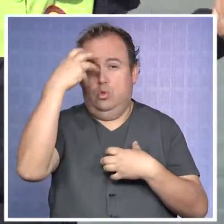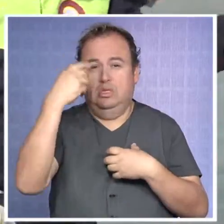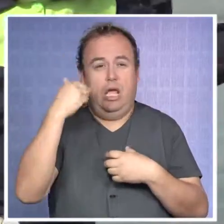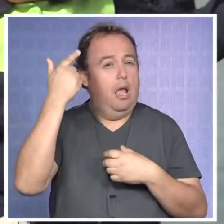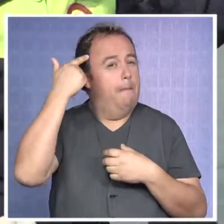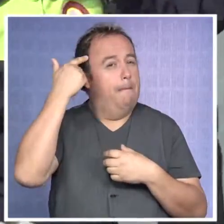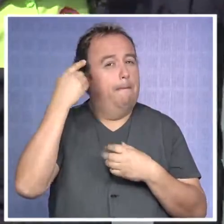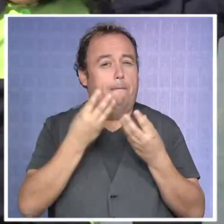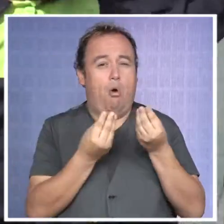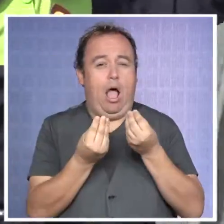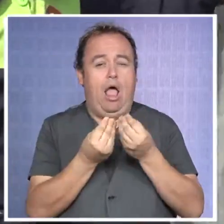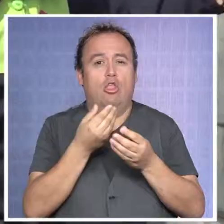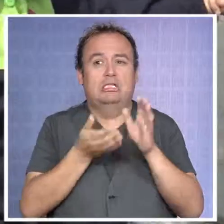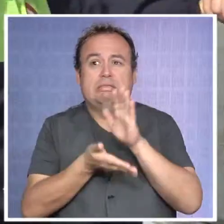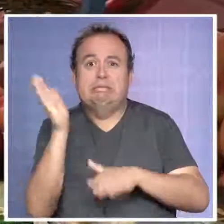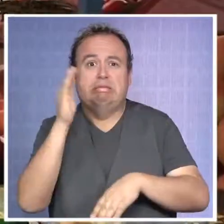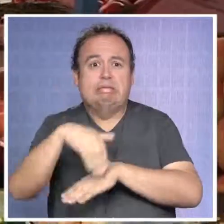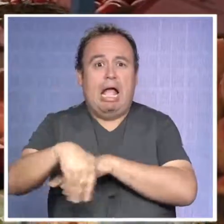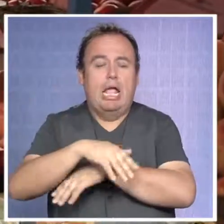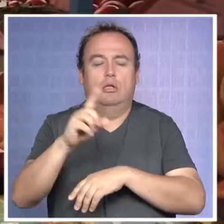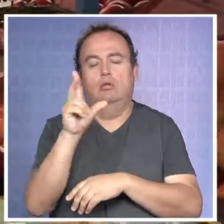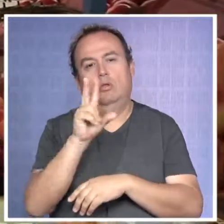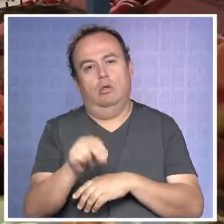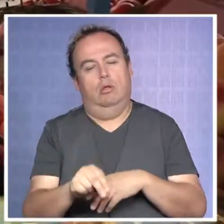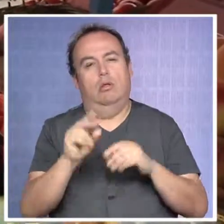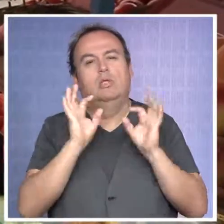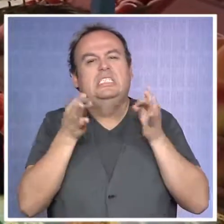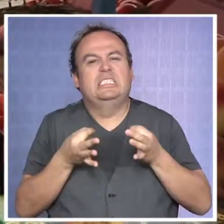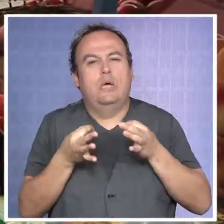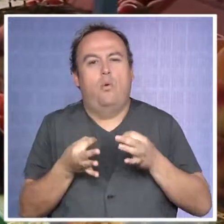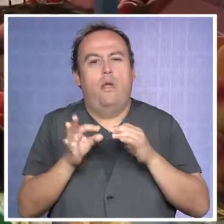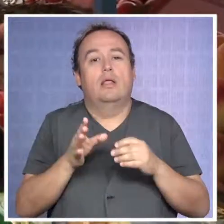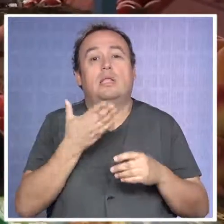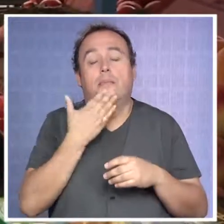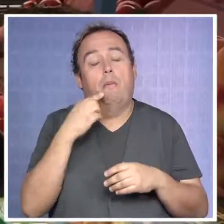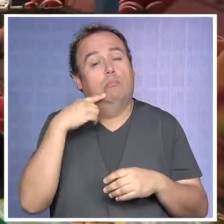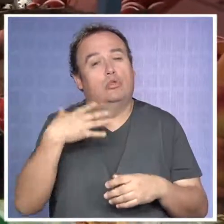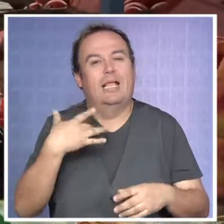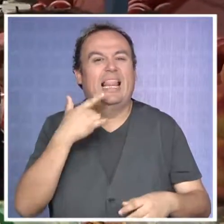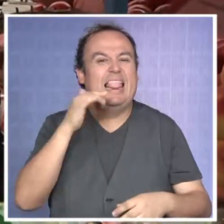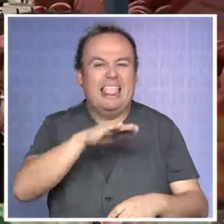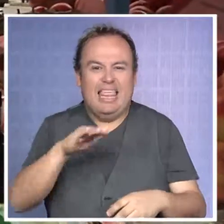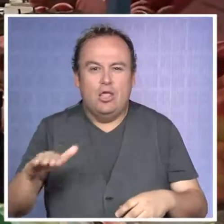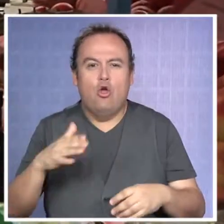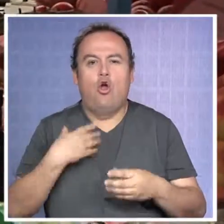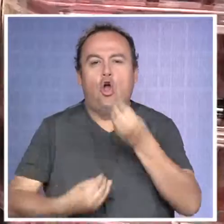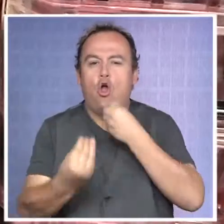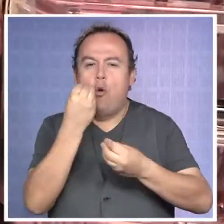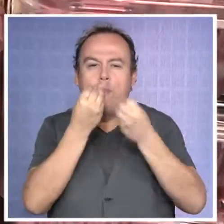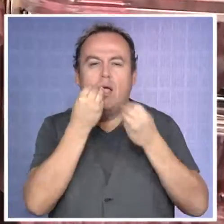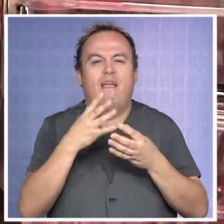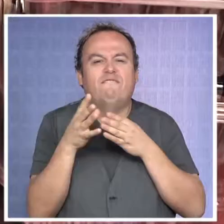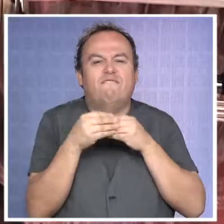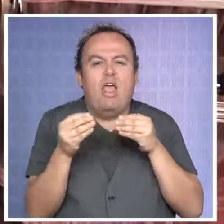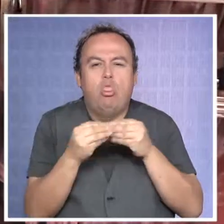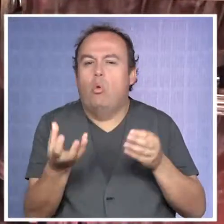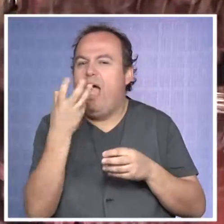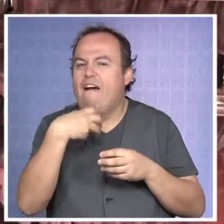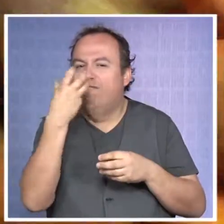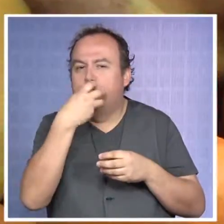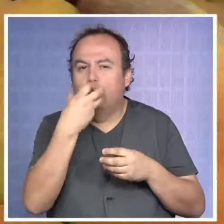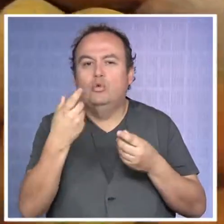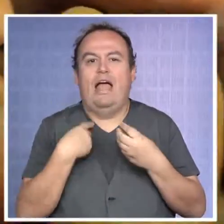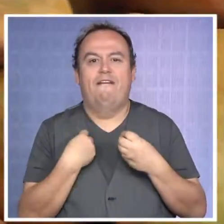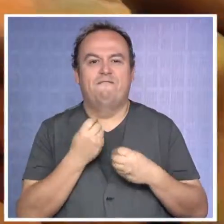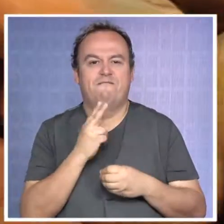con el pelo mojado a la calle. También es importante que los niños tengan una buena alimentación, que incorporen verduras y frutas que les entregarán